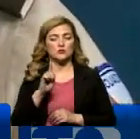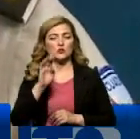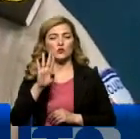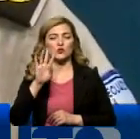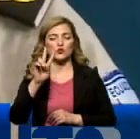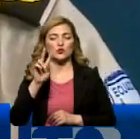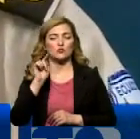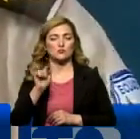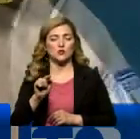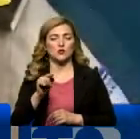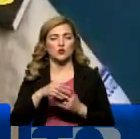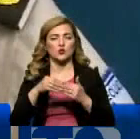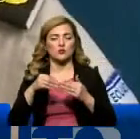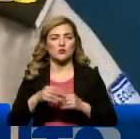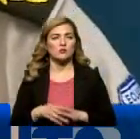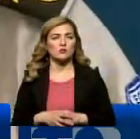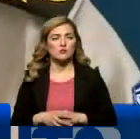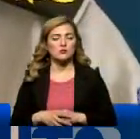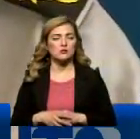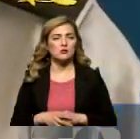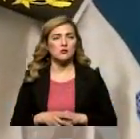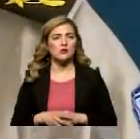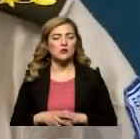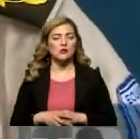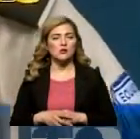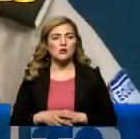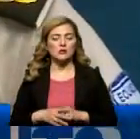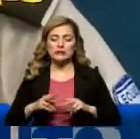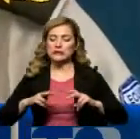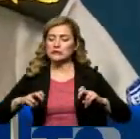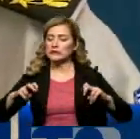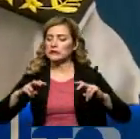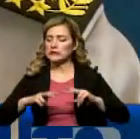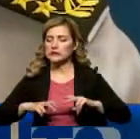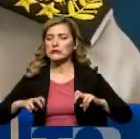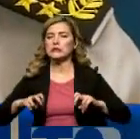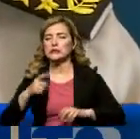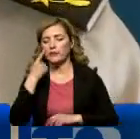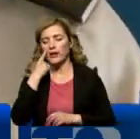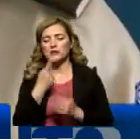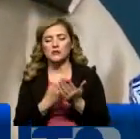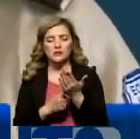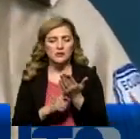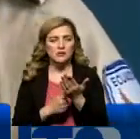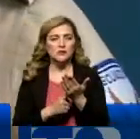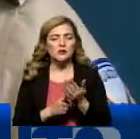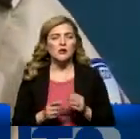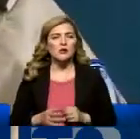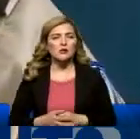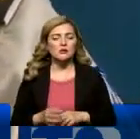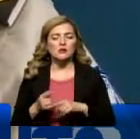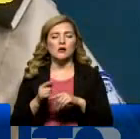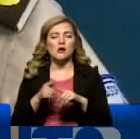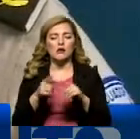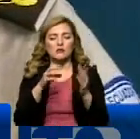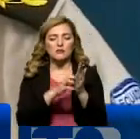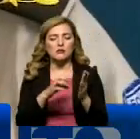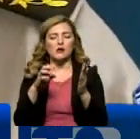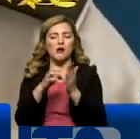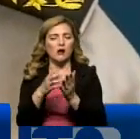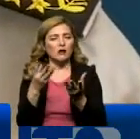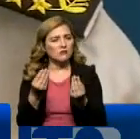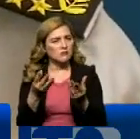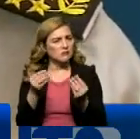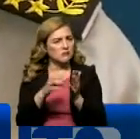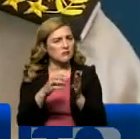142 mil dólares. Por tanto, está abierta una investigación donde estamos haciendo análisis de la diversidad de logotipos que existen en